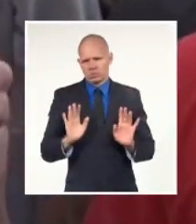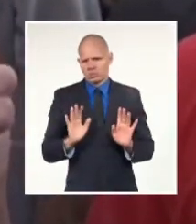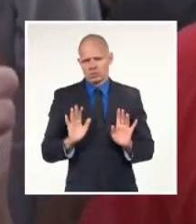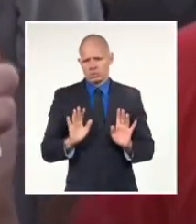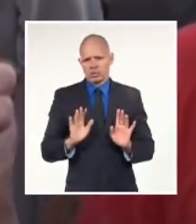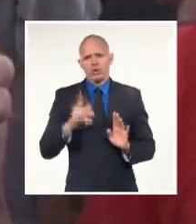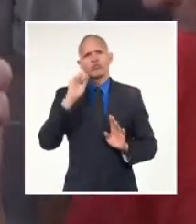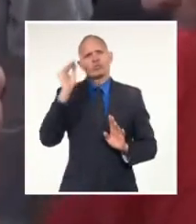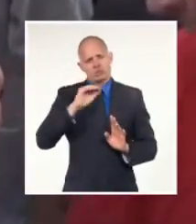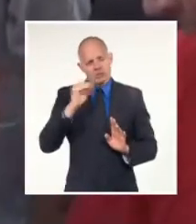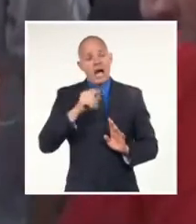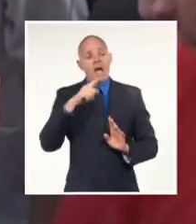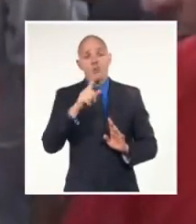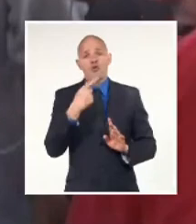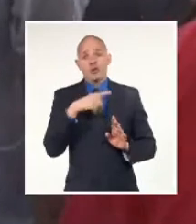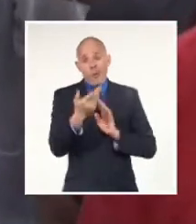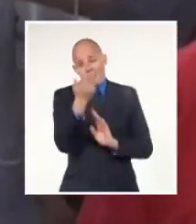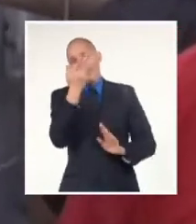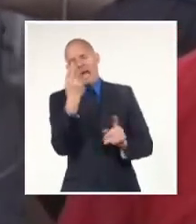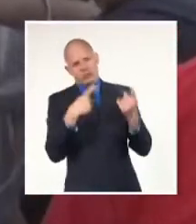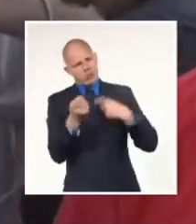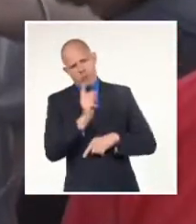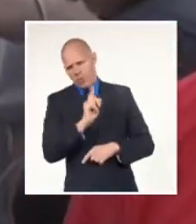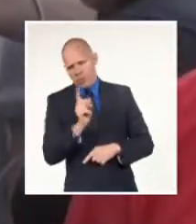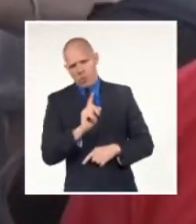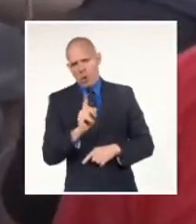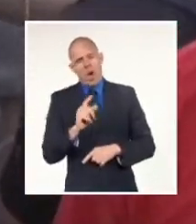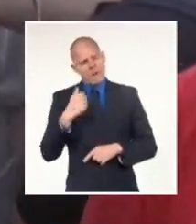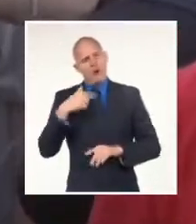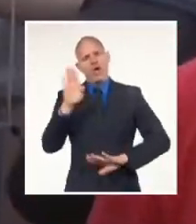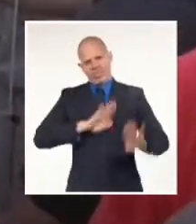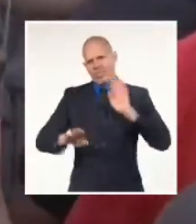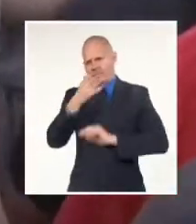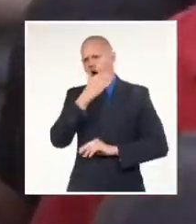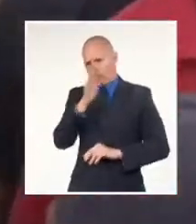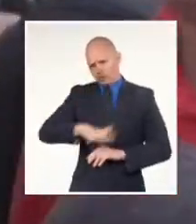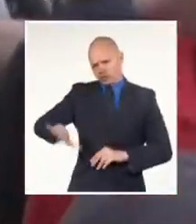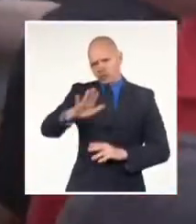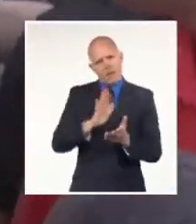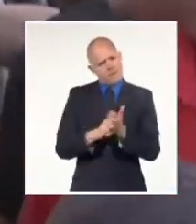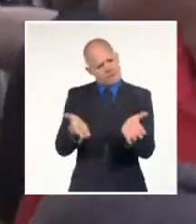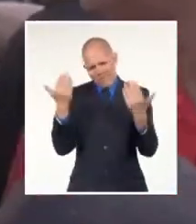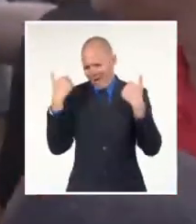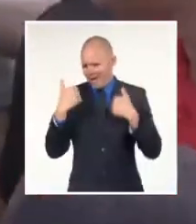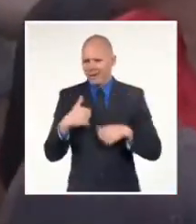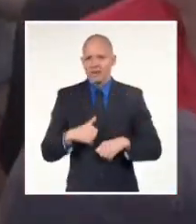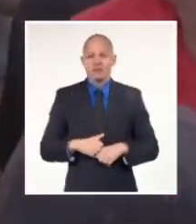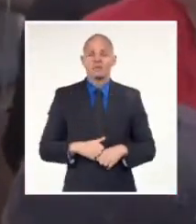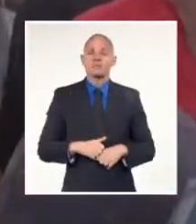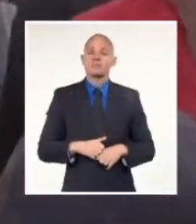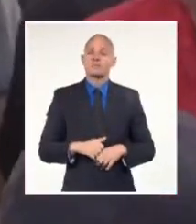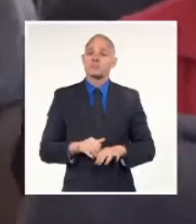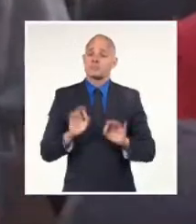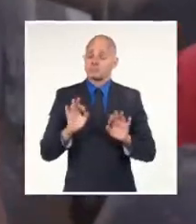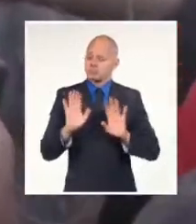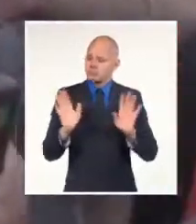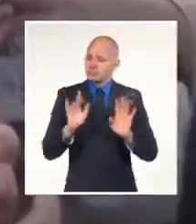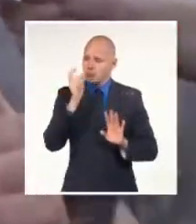por ustedes. Vámonos juntos de aquí. Vámonos, mi gente, de aquí. Yo acababa de ver en la